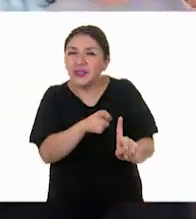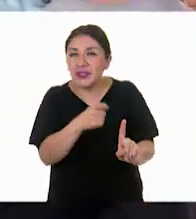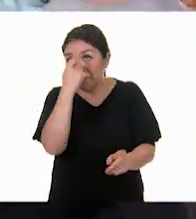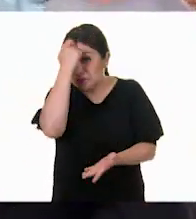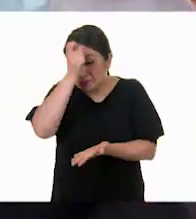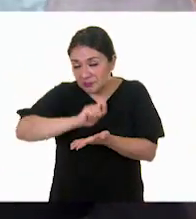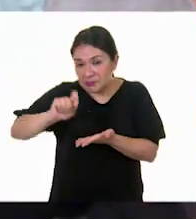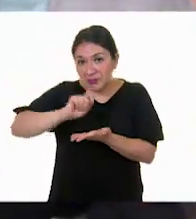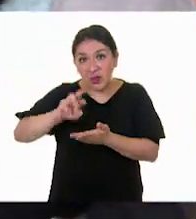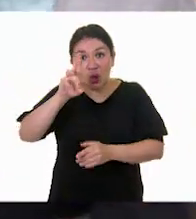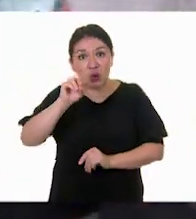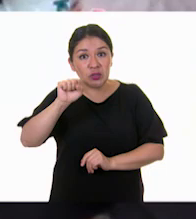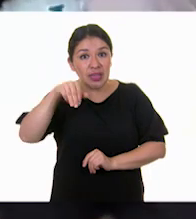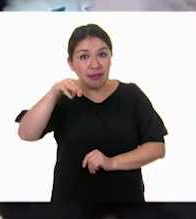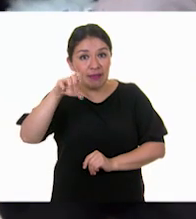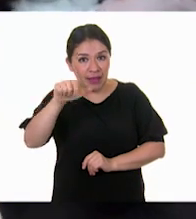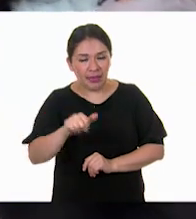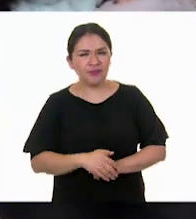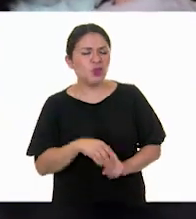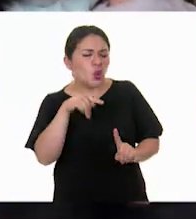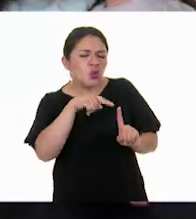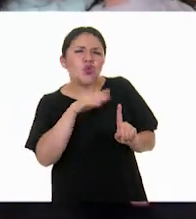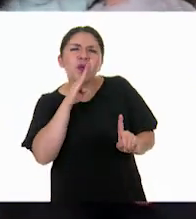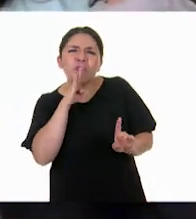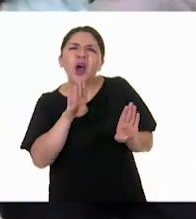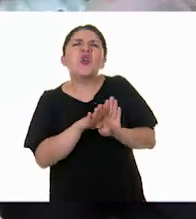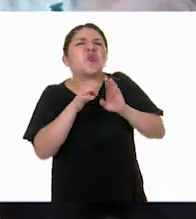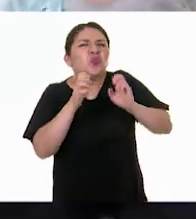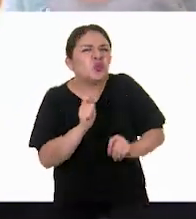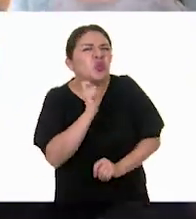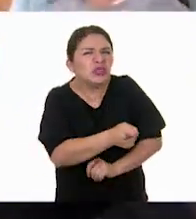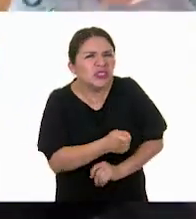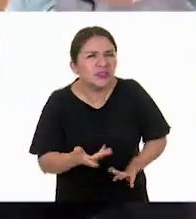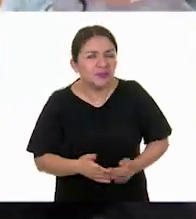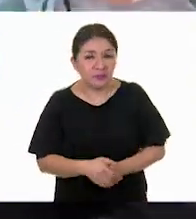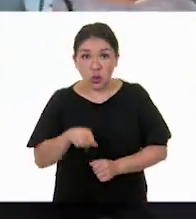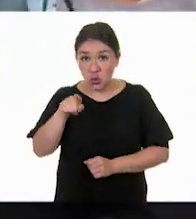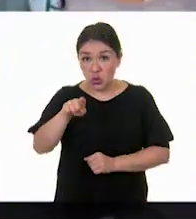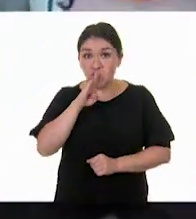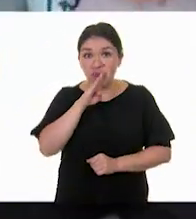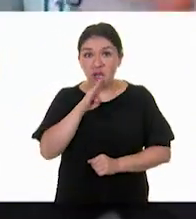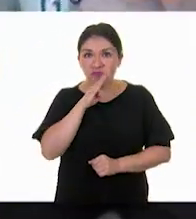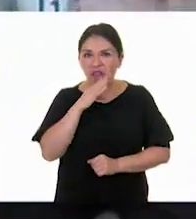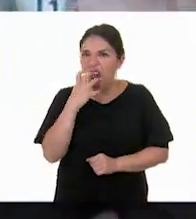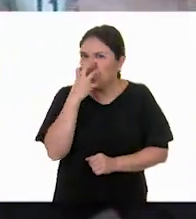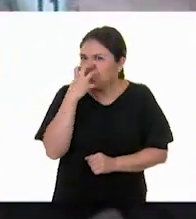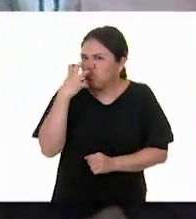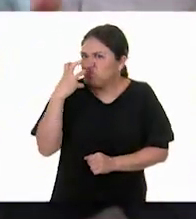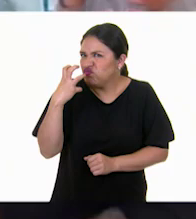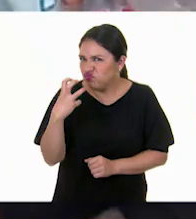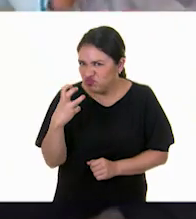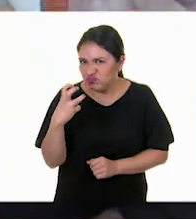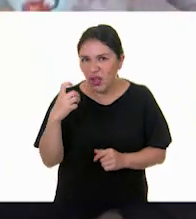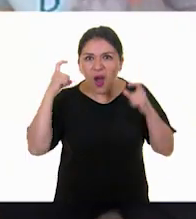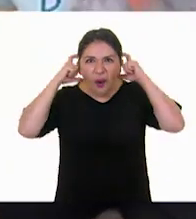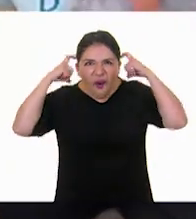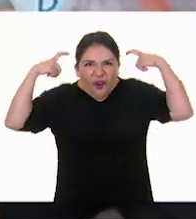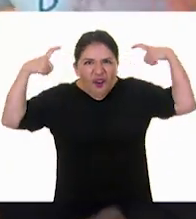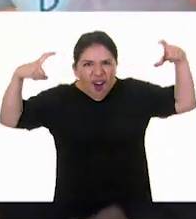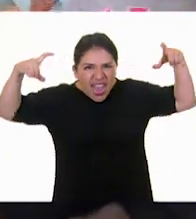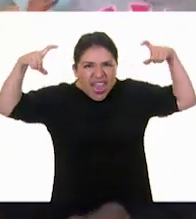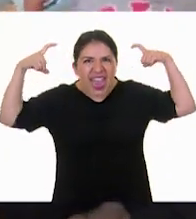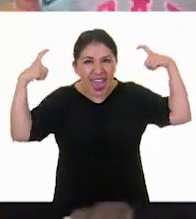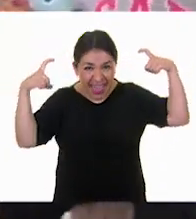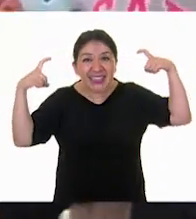Rosanela Álvarez. ¿Cómo es tu mamá? ¿Tu mamá es trompuda y